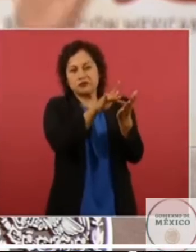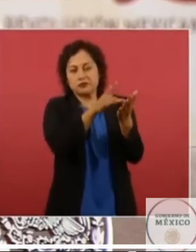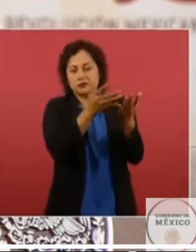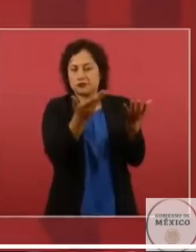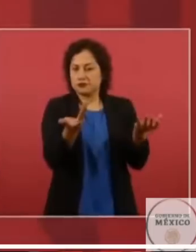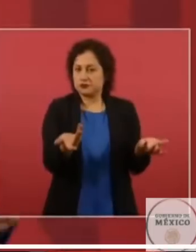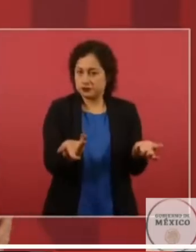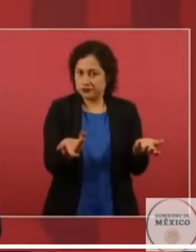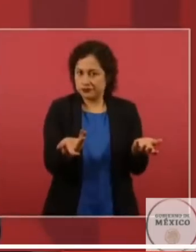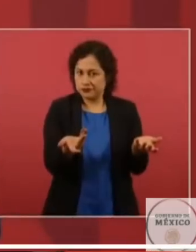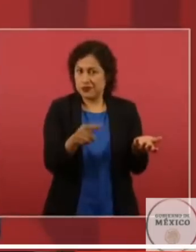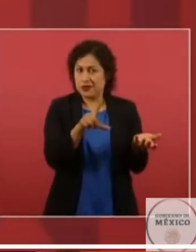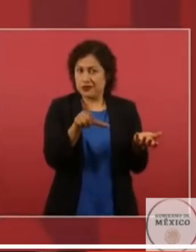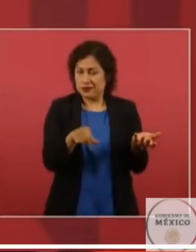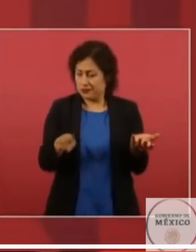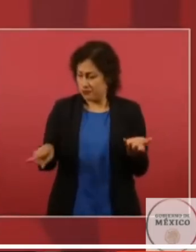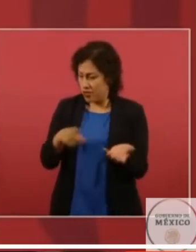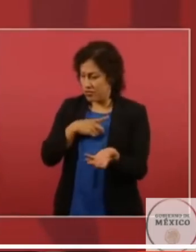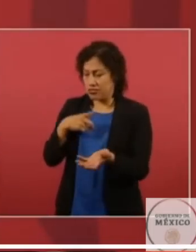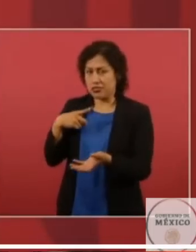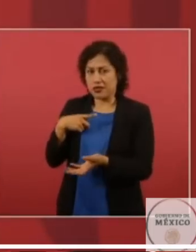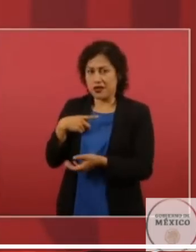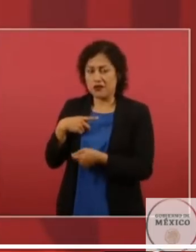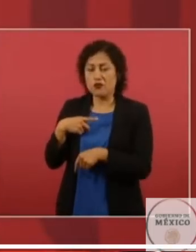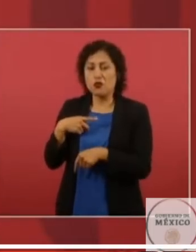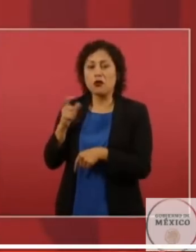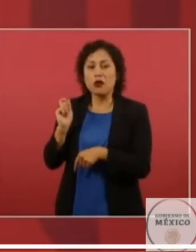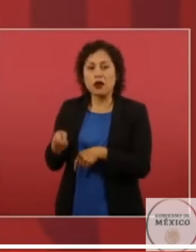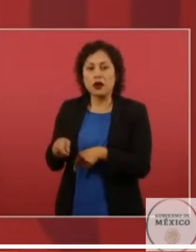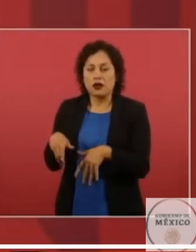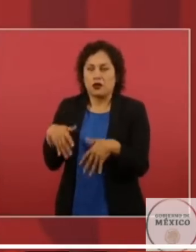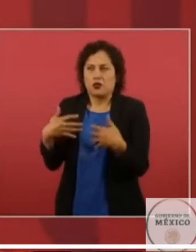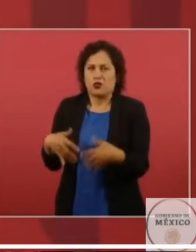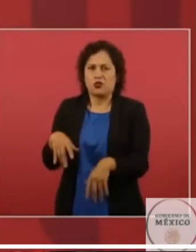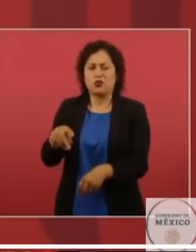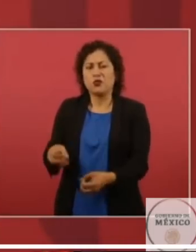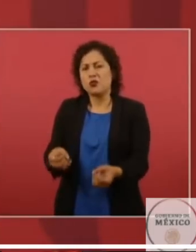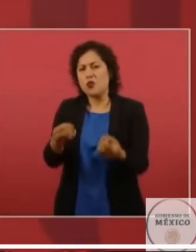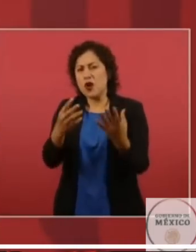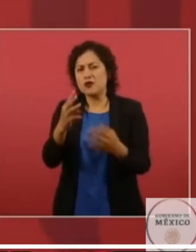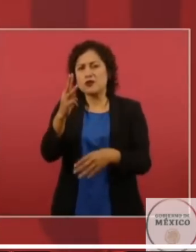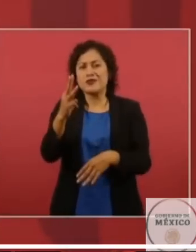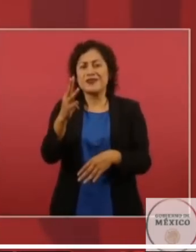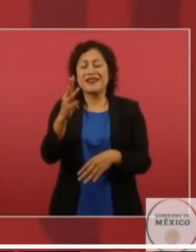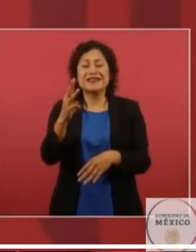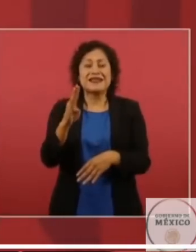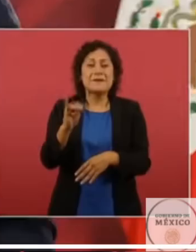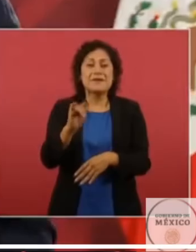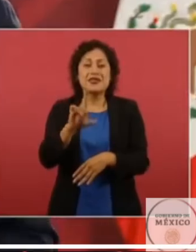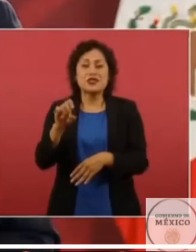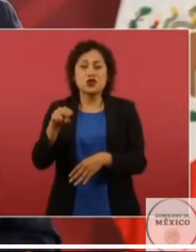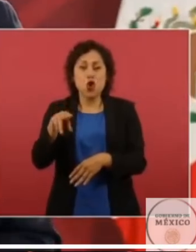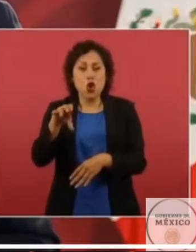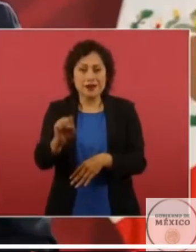que en términos generales significa 3 billones de pesos que la